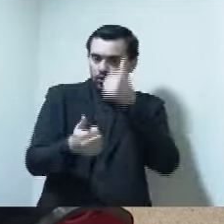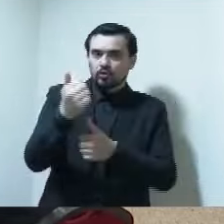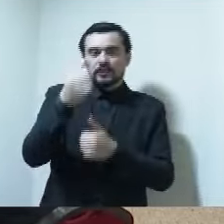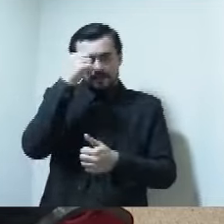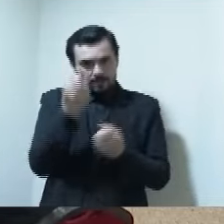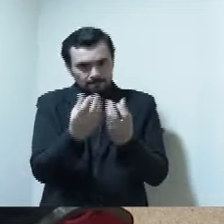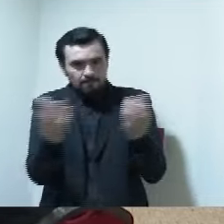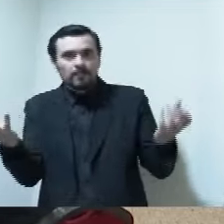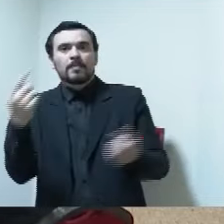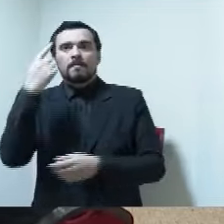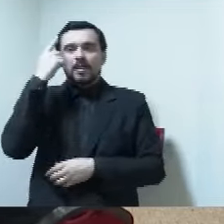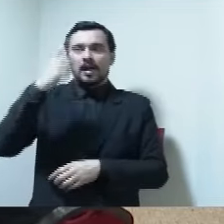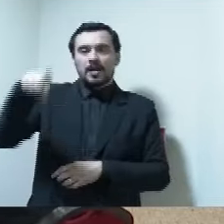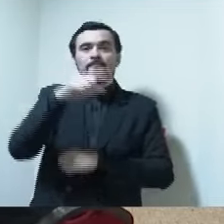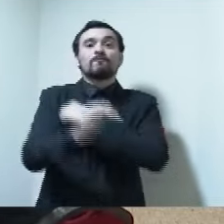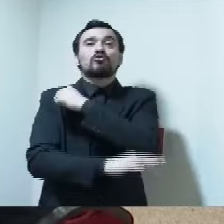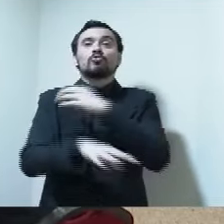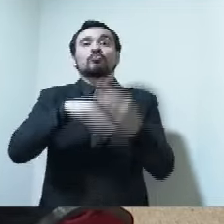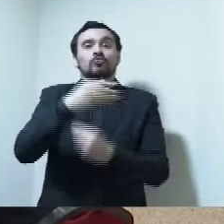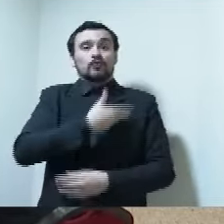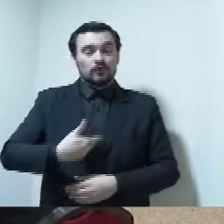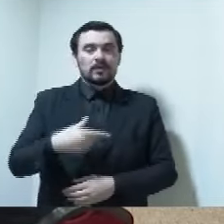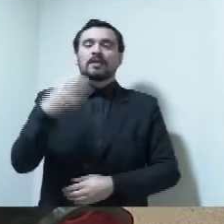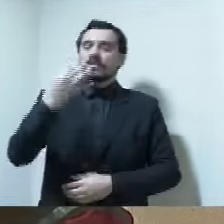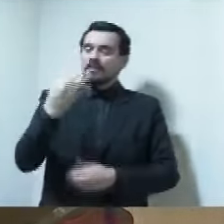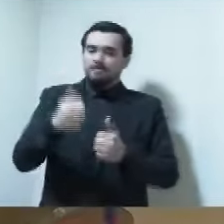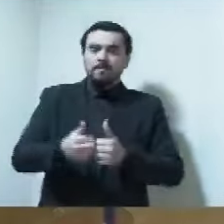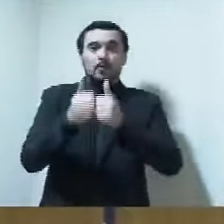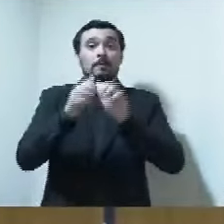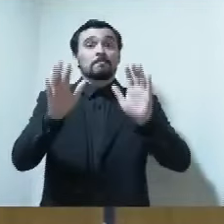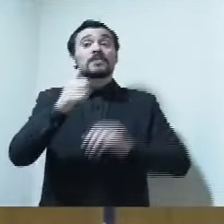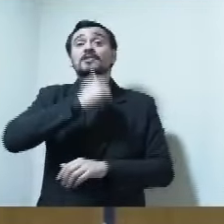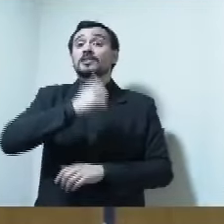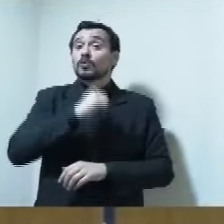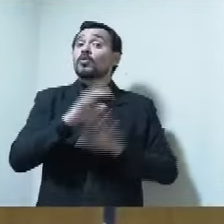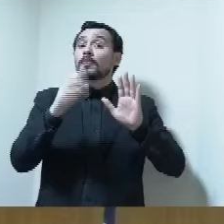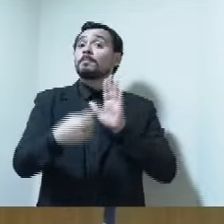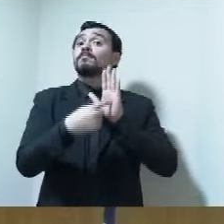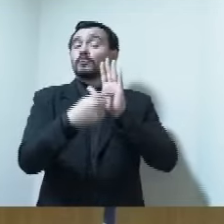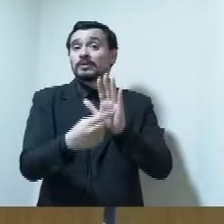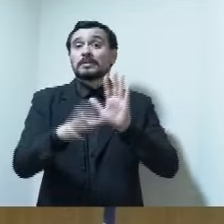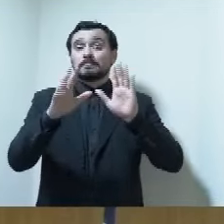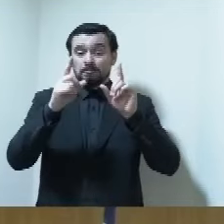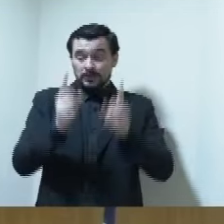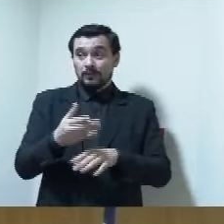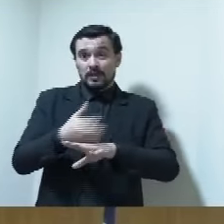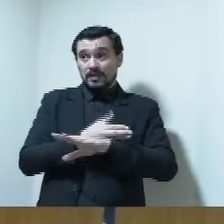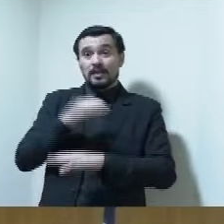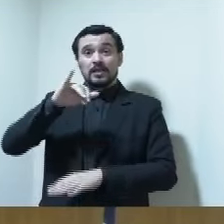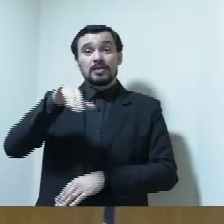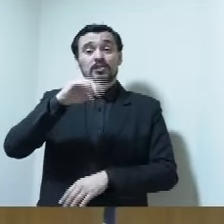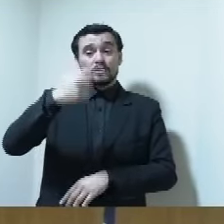la gestión pública en el país. La historia, sin embargo, como decía Giovanni Battista